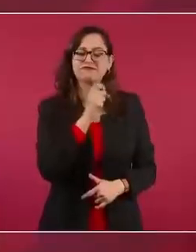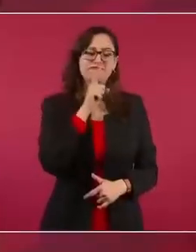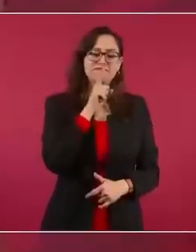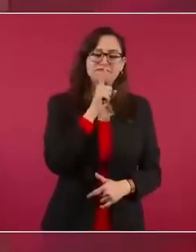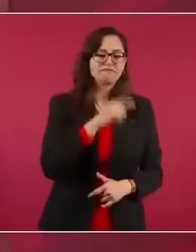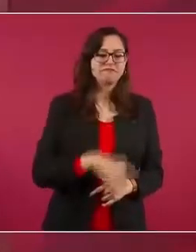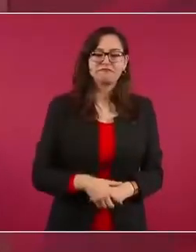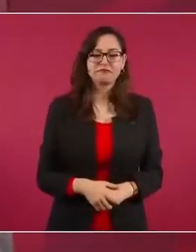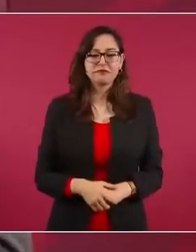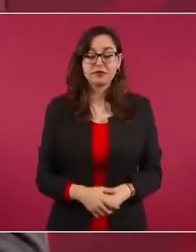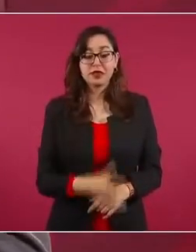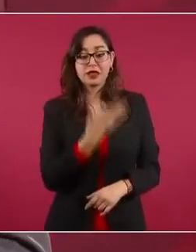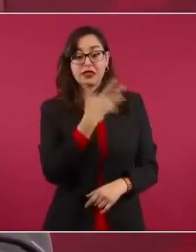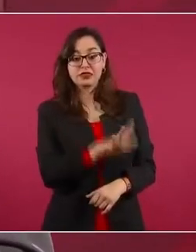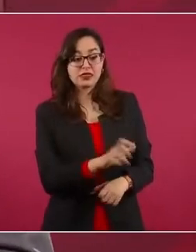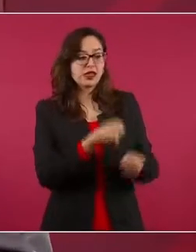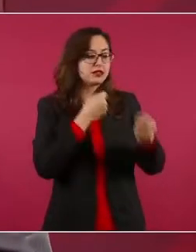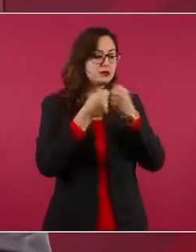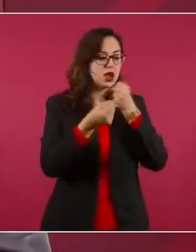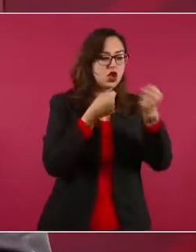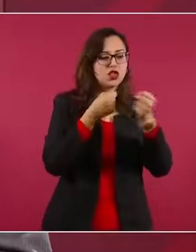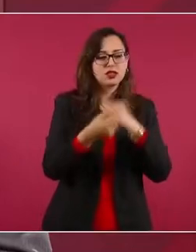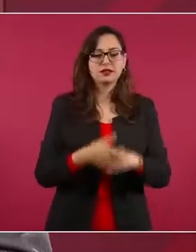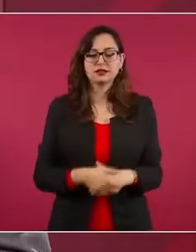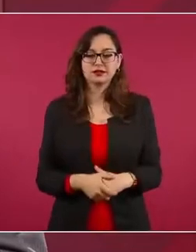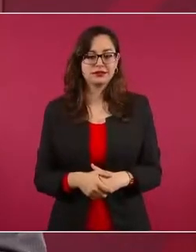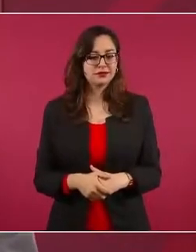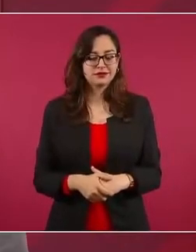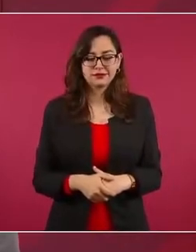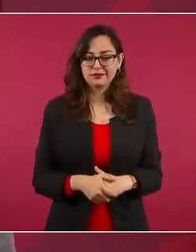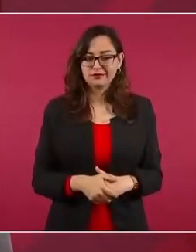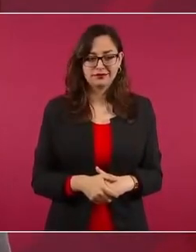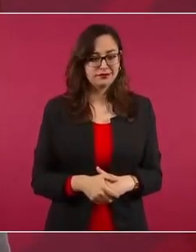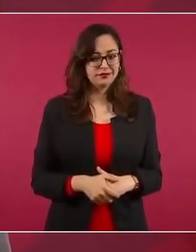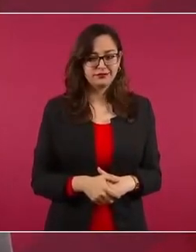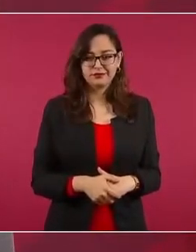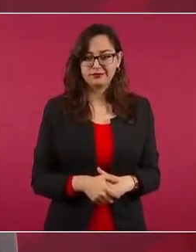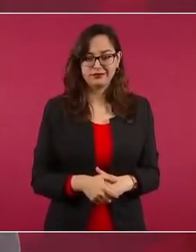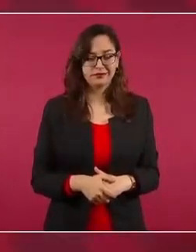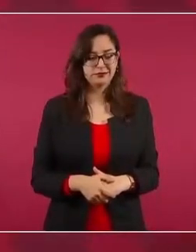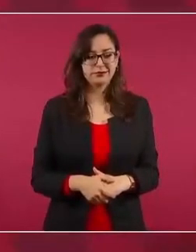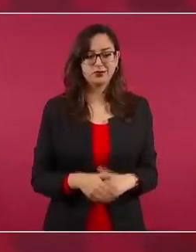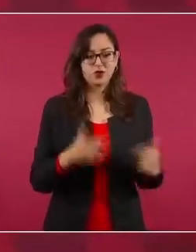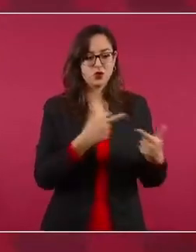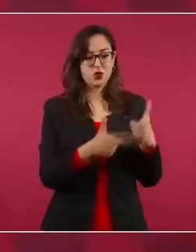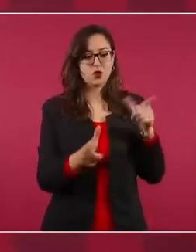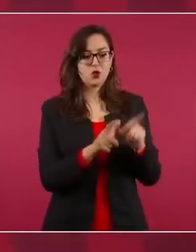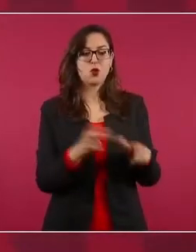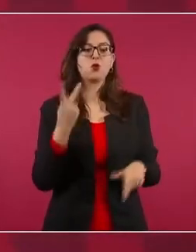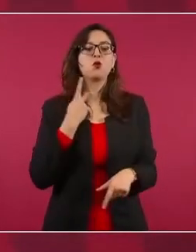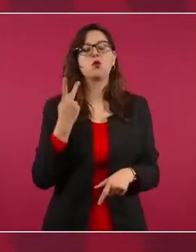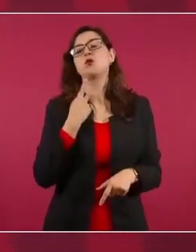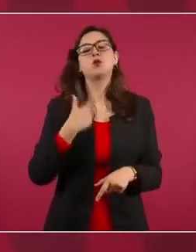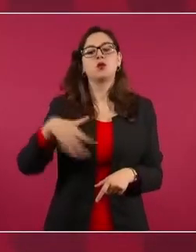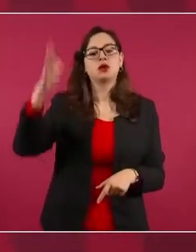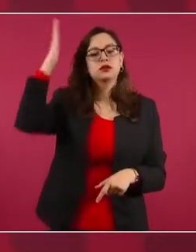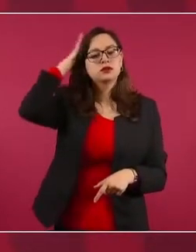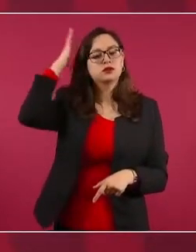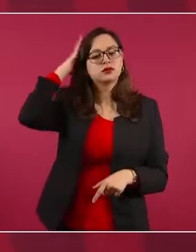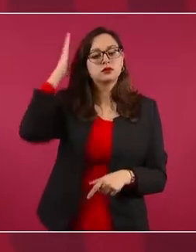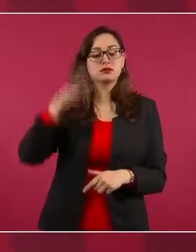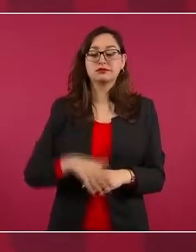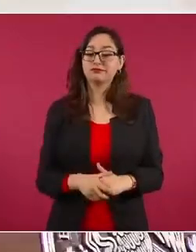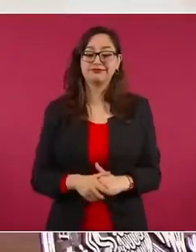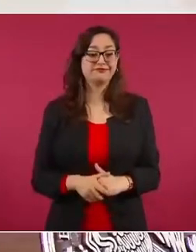son 10 periodistas, no son los líderes de los partidos del conservadurismo,